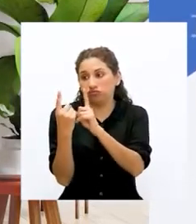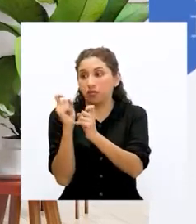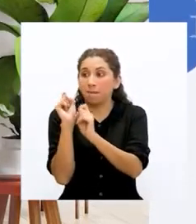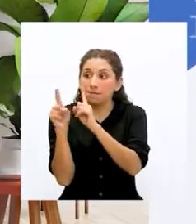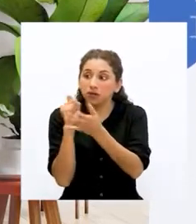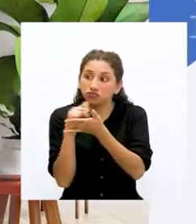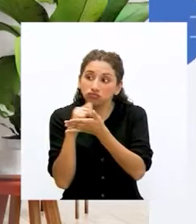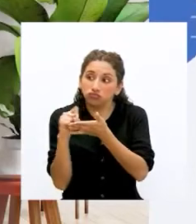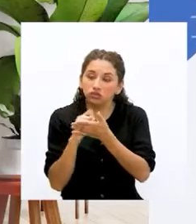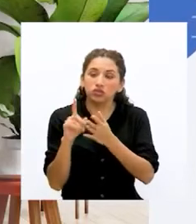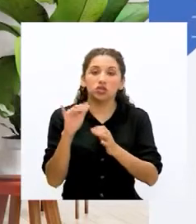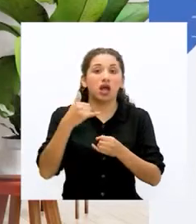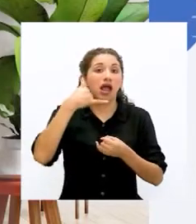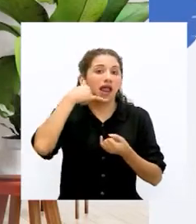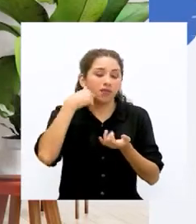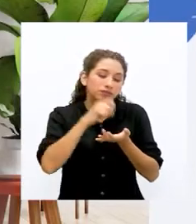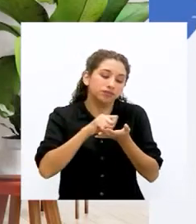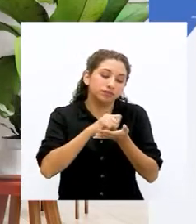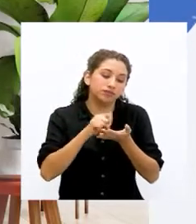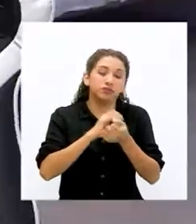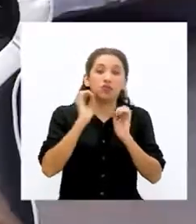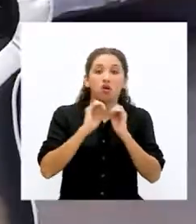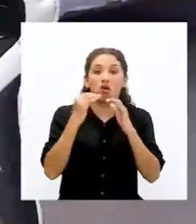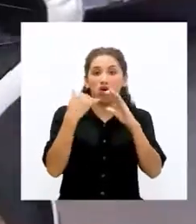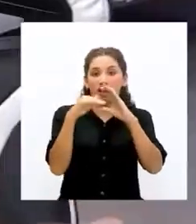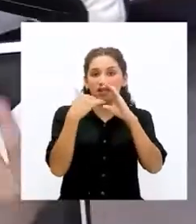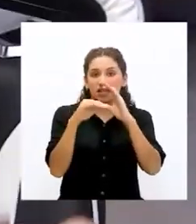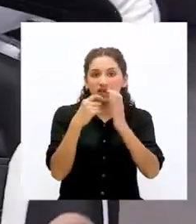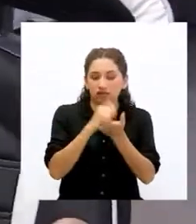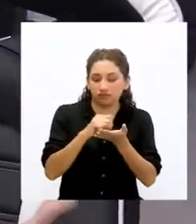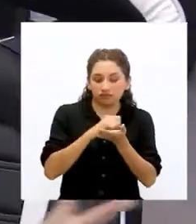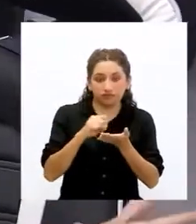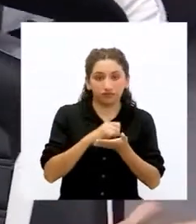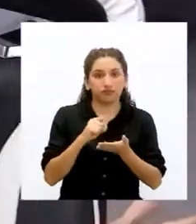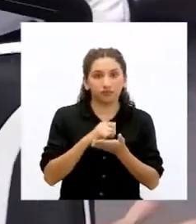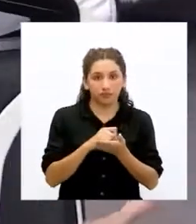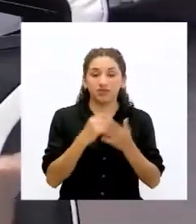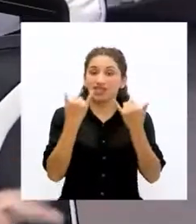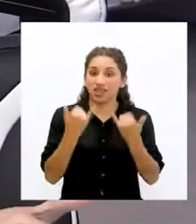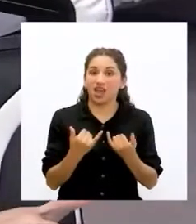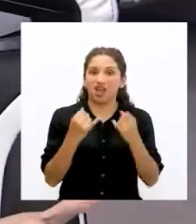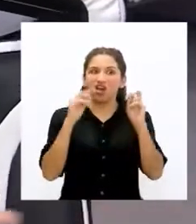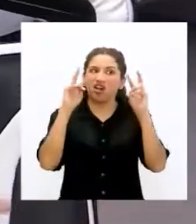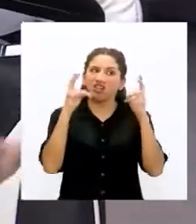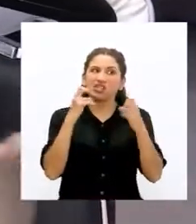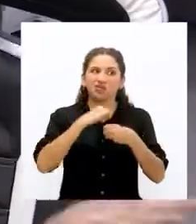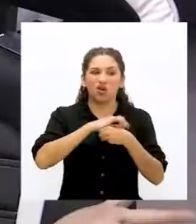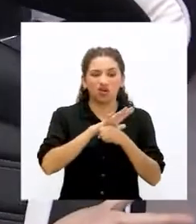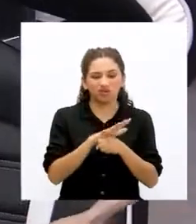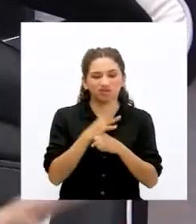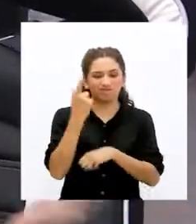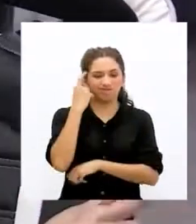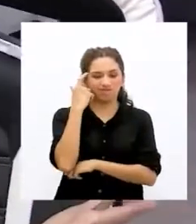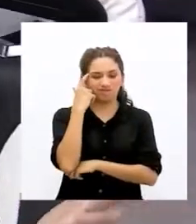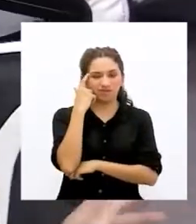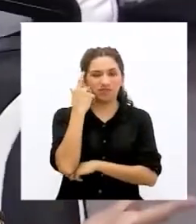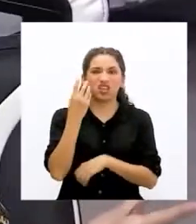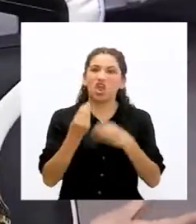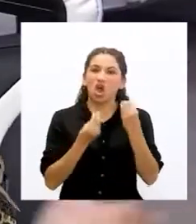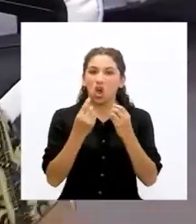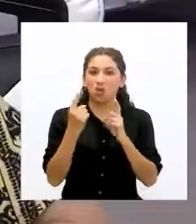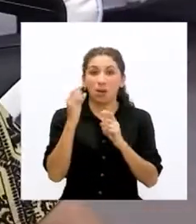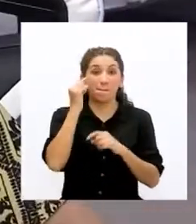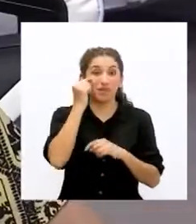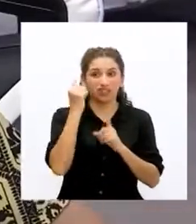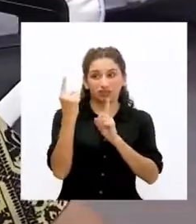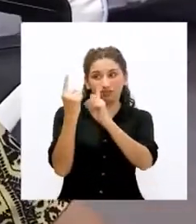a través del teléfono o por internet. Ahora que son tiempos de pandemia, quizás realizar encuestas